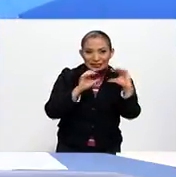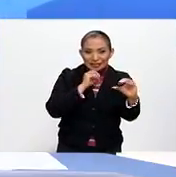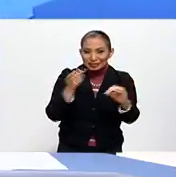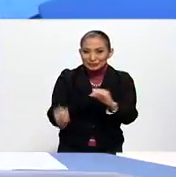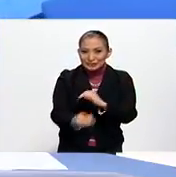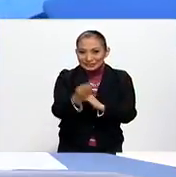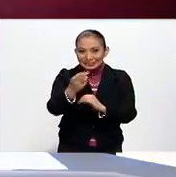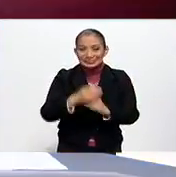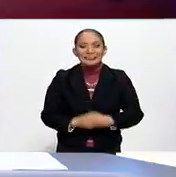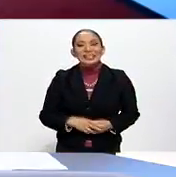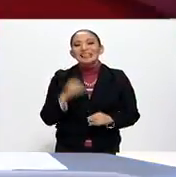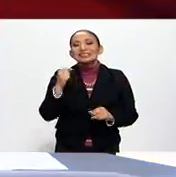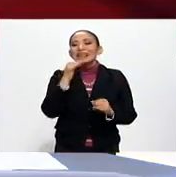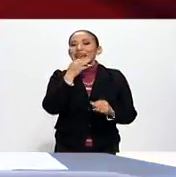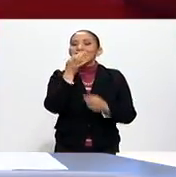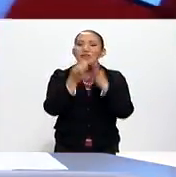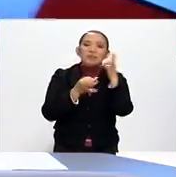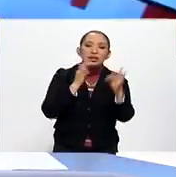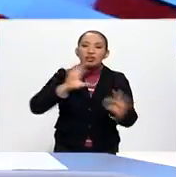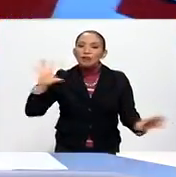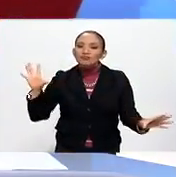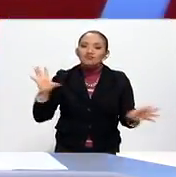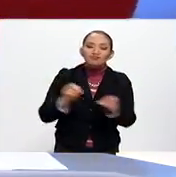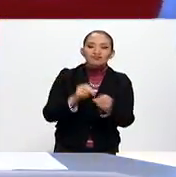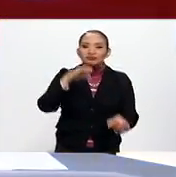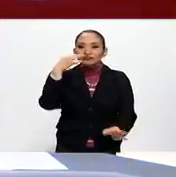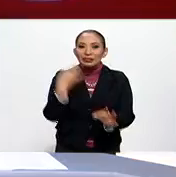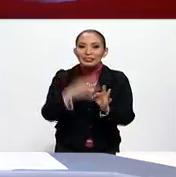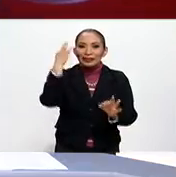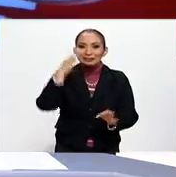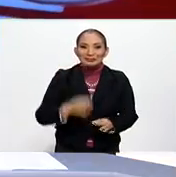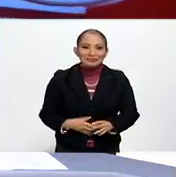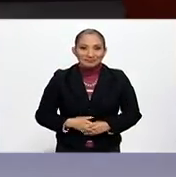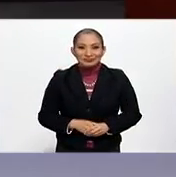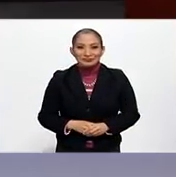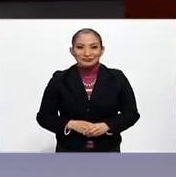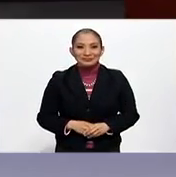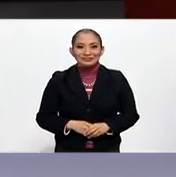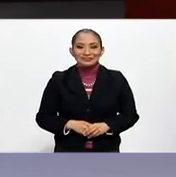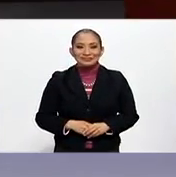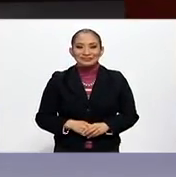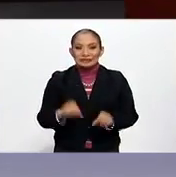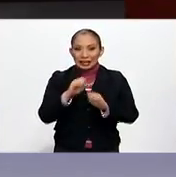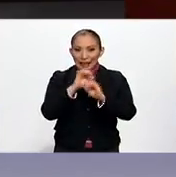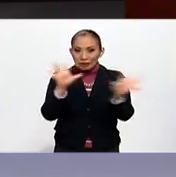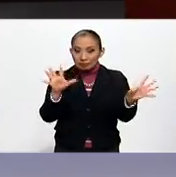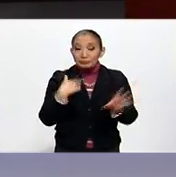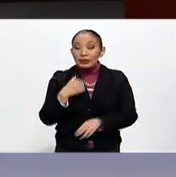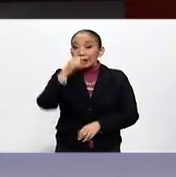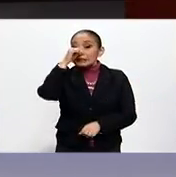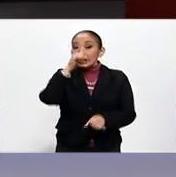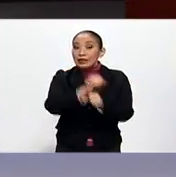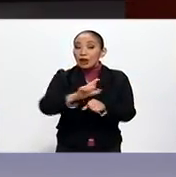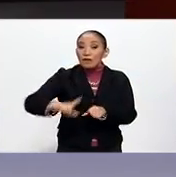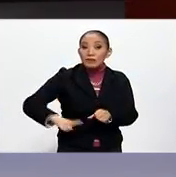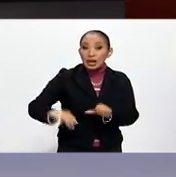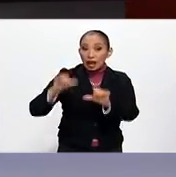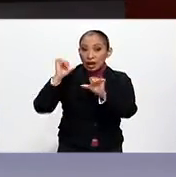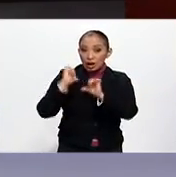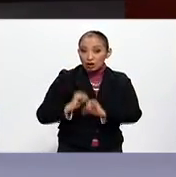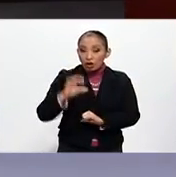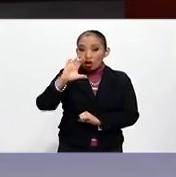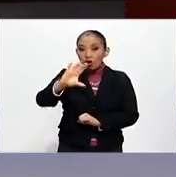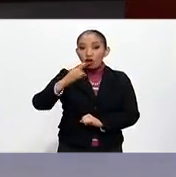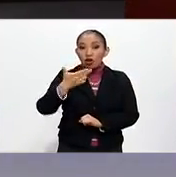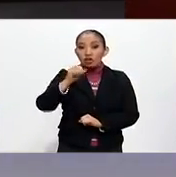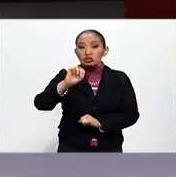a ustedes. Este es su informativo, le tenemos la noticia al día. Así es, el secretario de Gobernación, Miguel Ángel Osorio